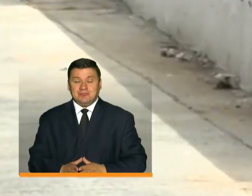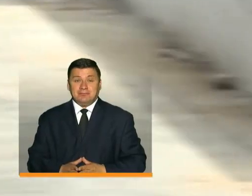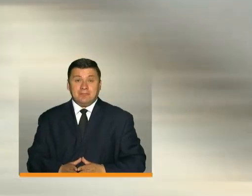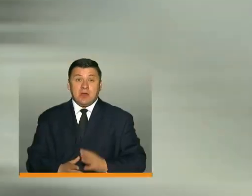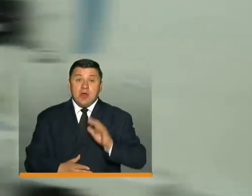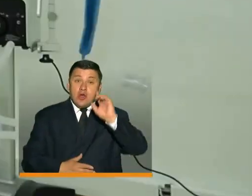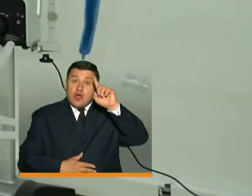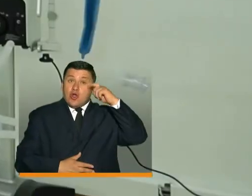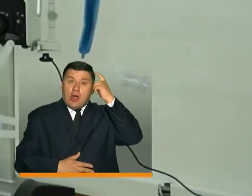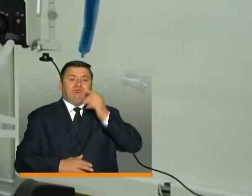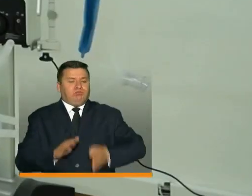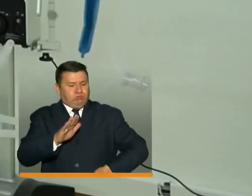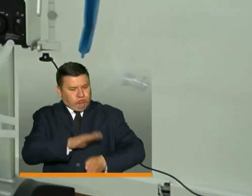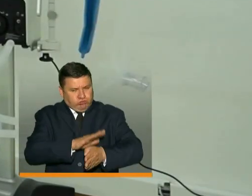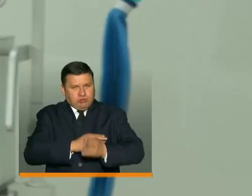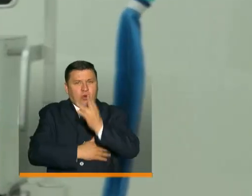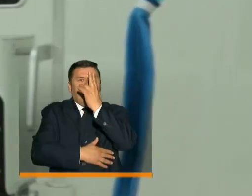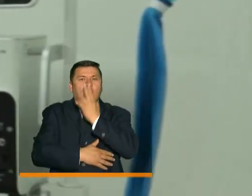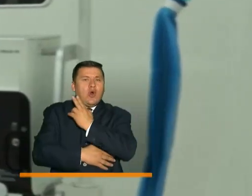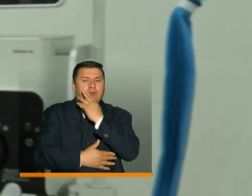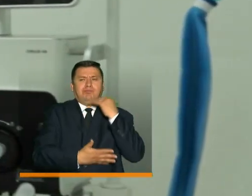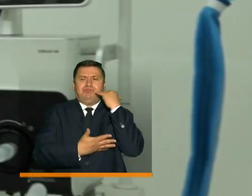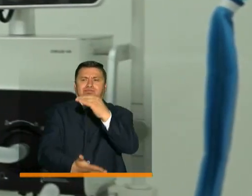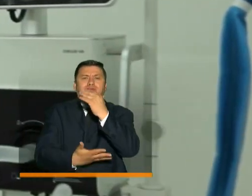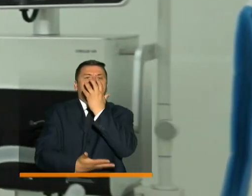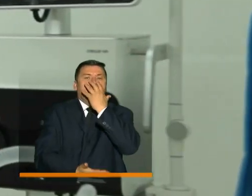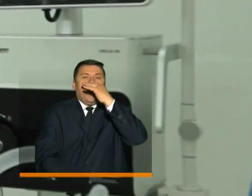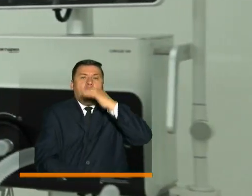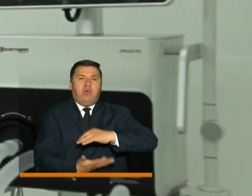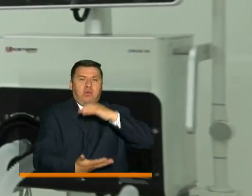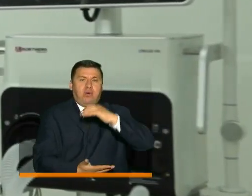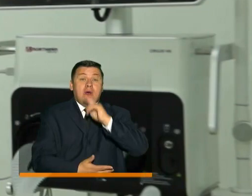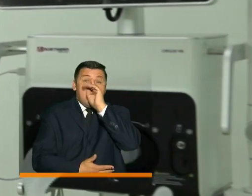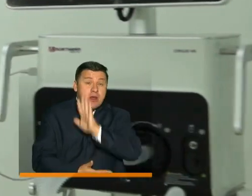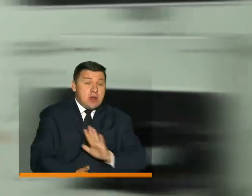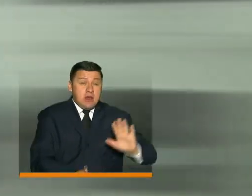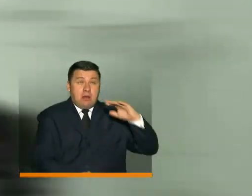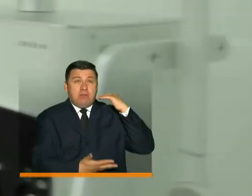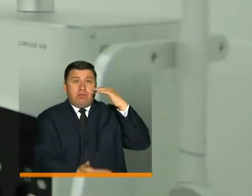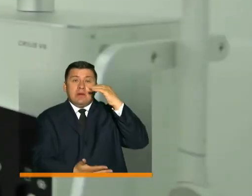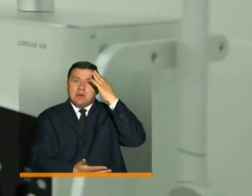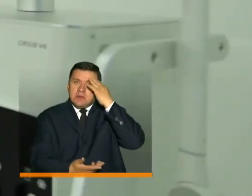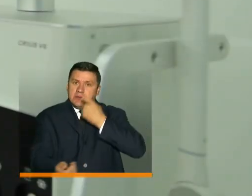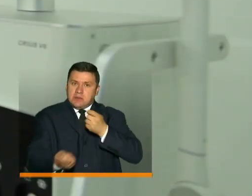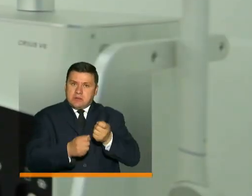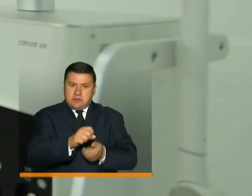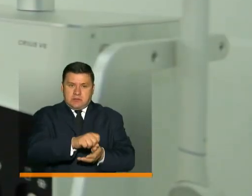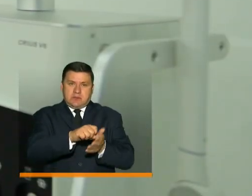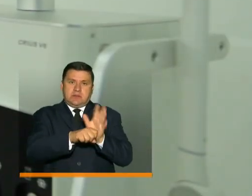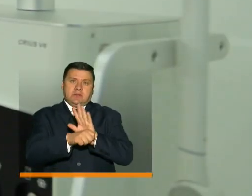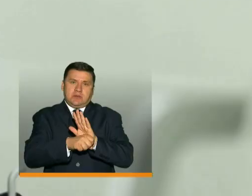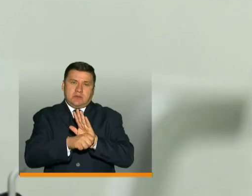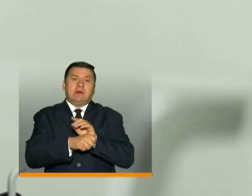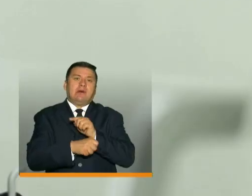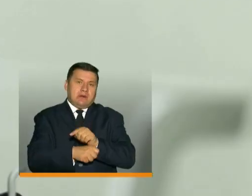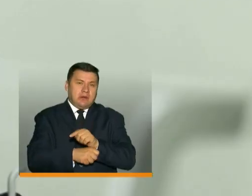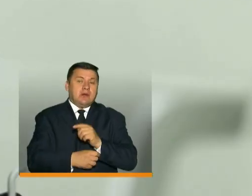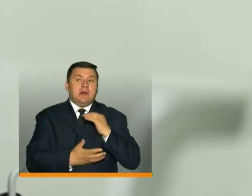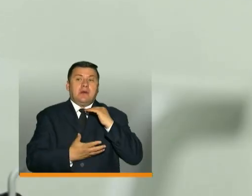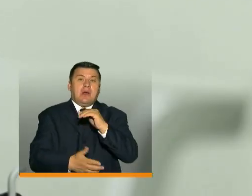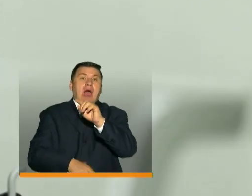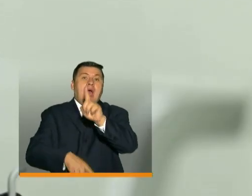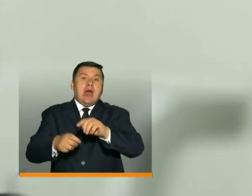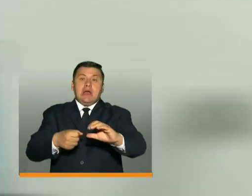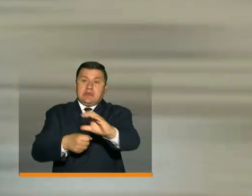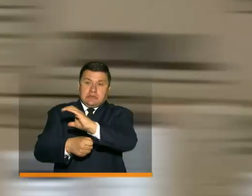El gobierno sigue comprometido con la entrega de ventiladores en todo el territorio para hacerle frente al coronavirus. Así va la entrega en